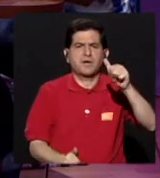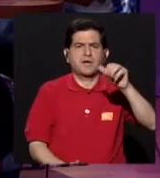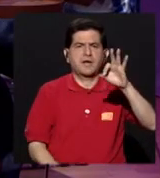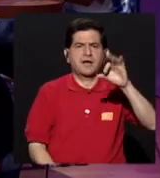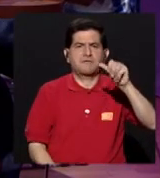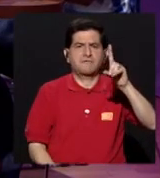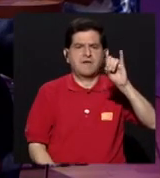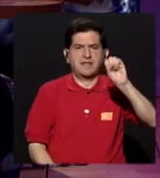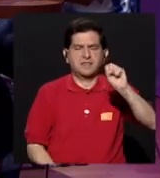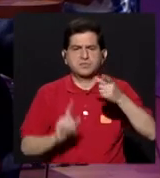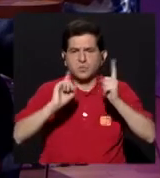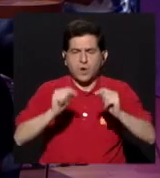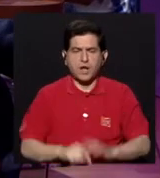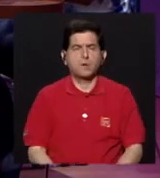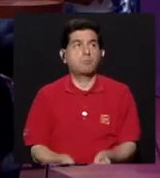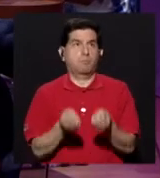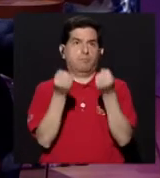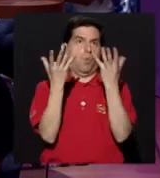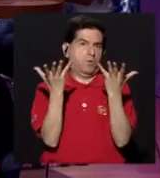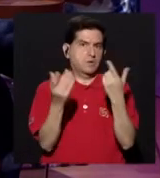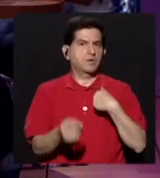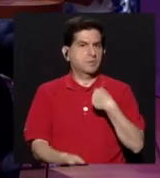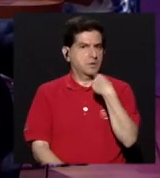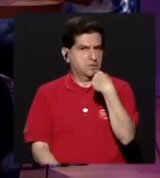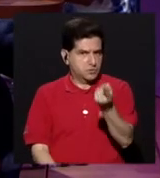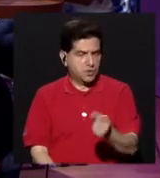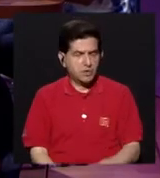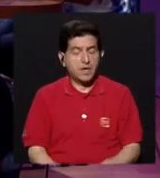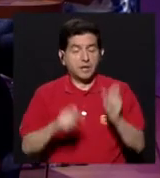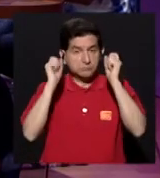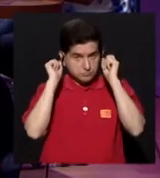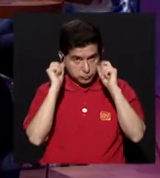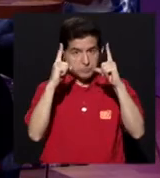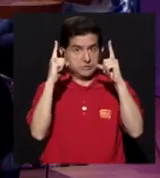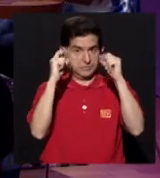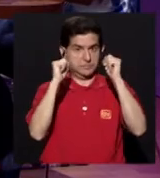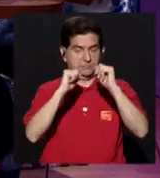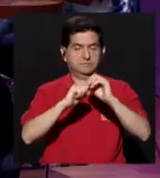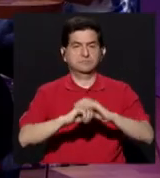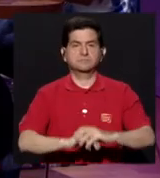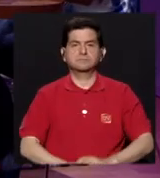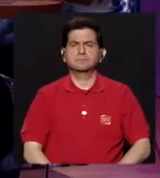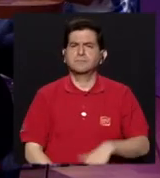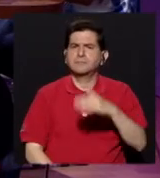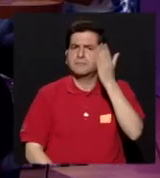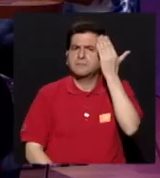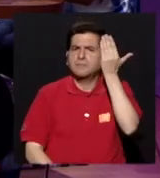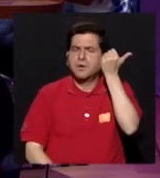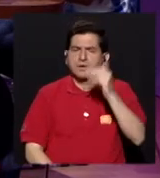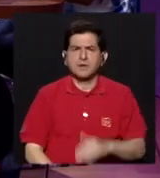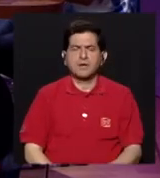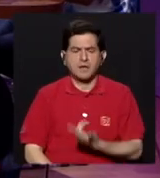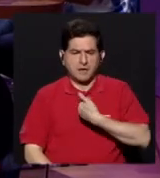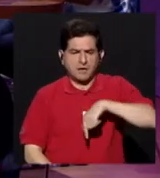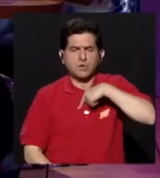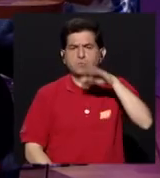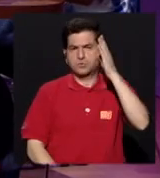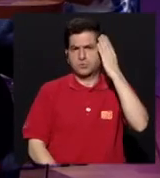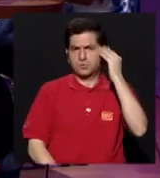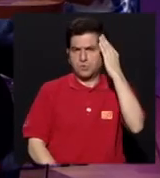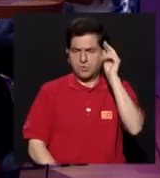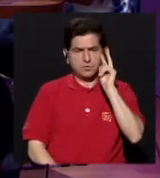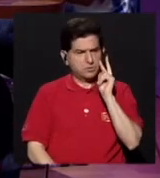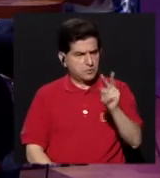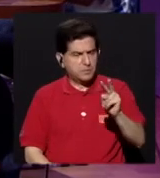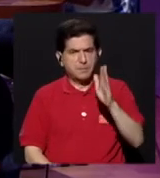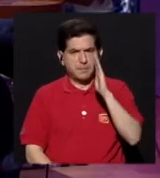Son muchísimos, y yo me atrevería a decir que son impresionantes, ¿verdad? Porque hemos tenido la experiencia de ver